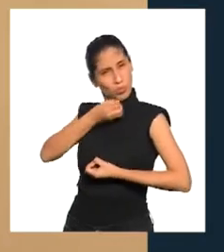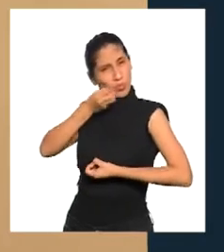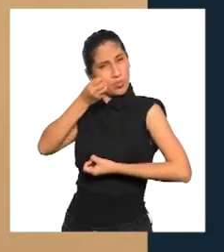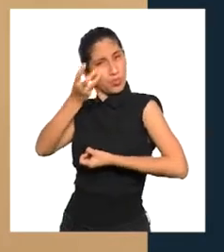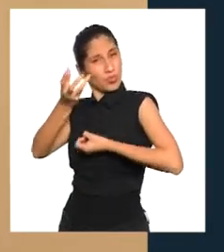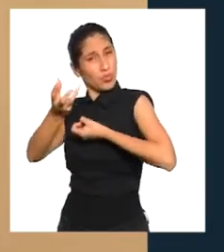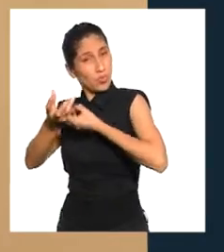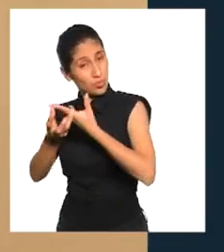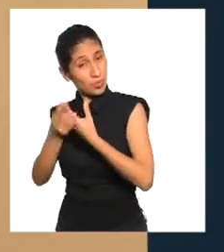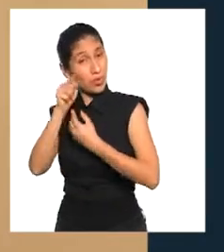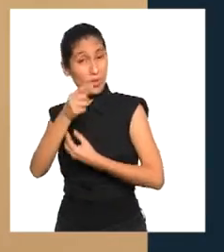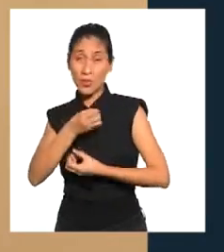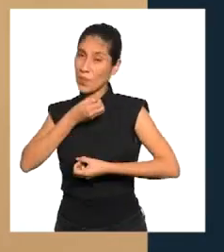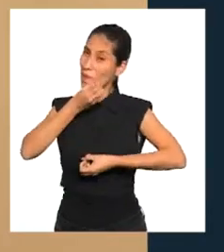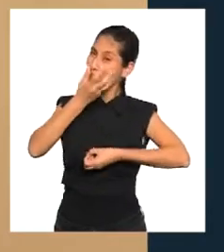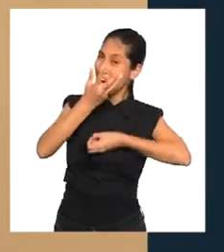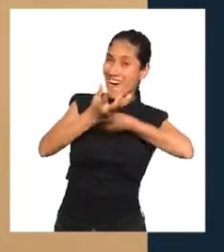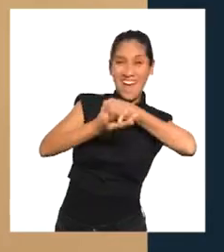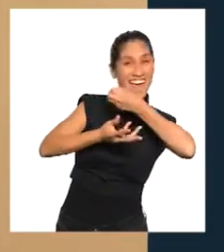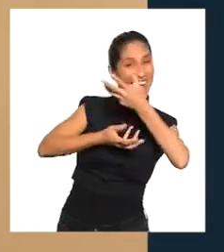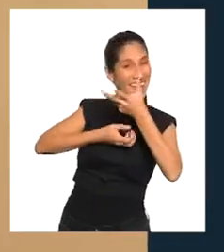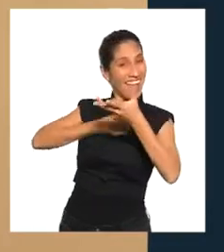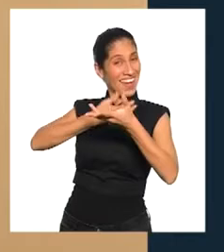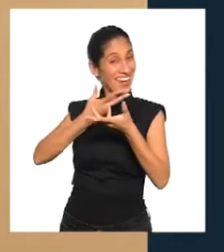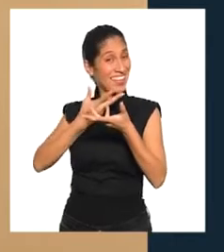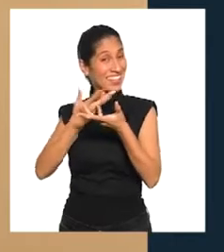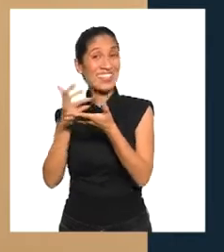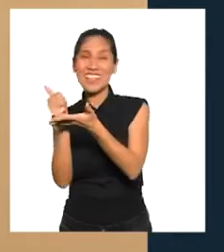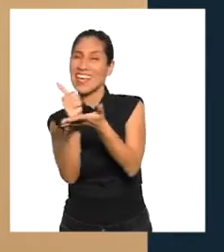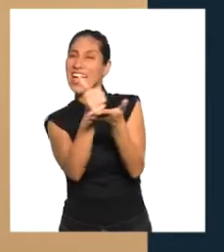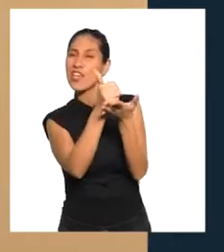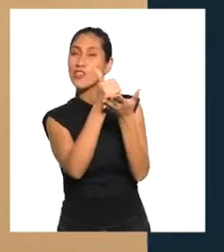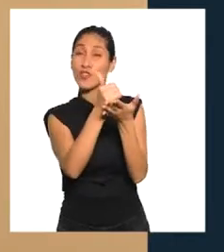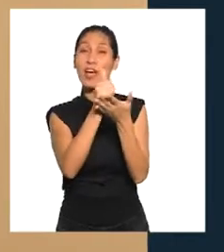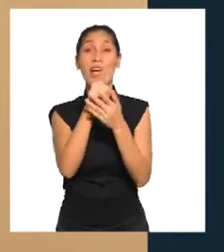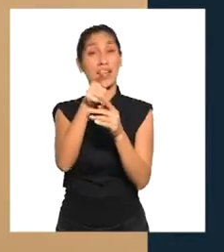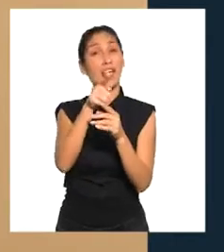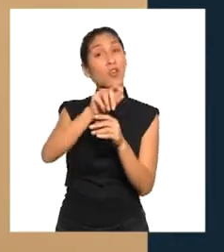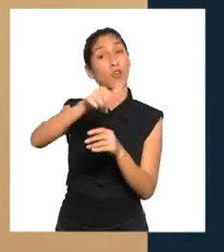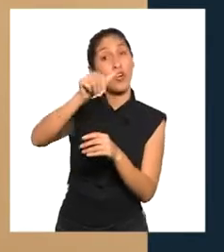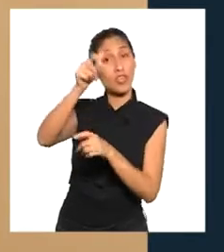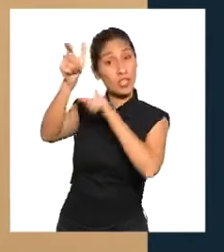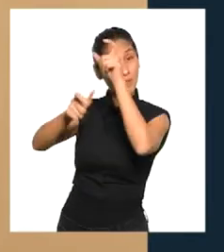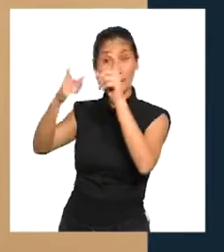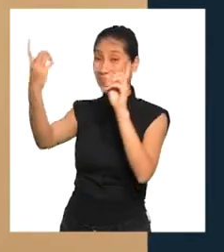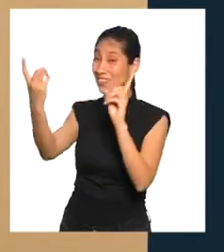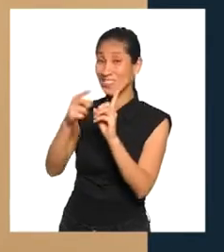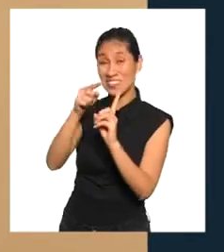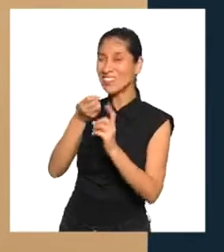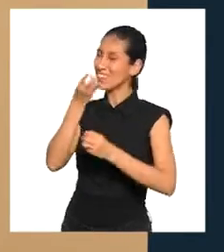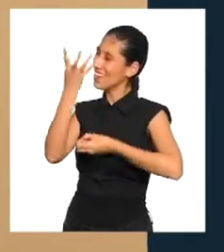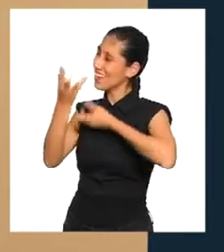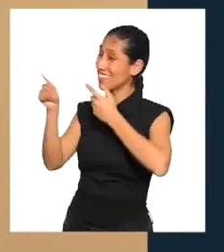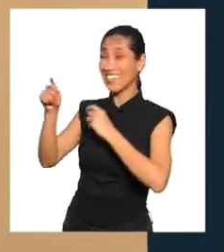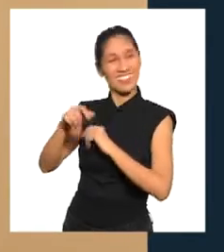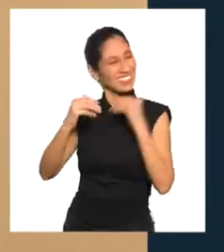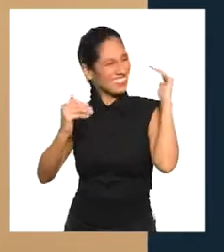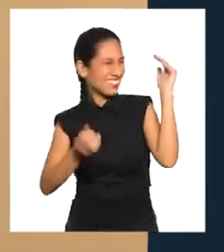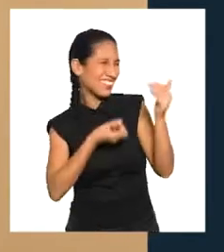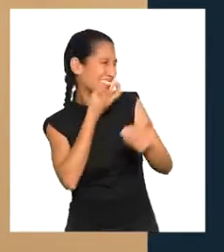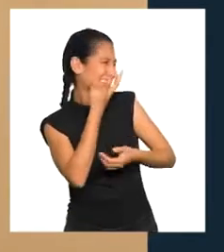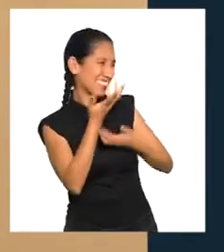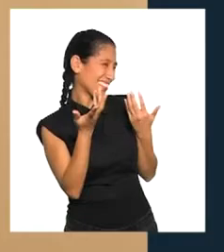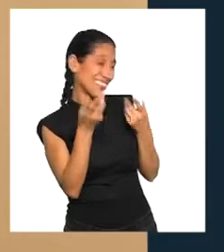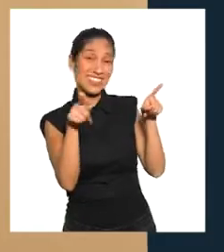Cuando nos expresamos asertivamente, fortalecemos nuestras relaciones con otras personas y